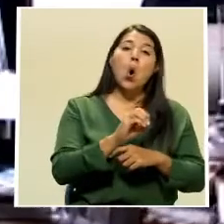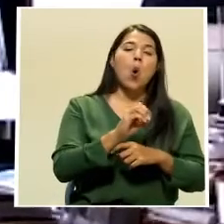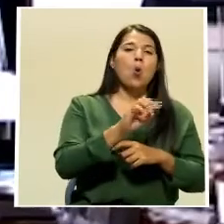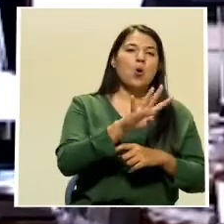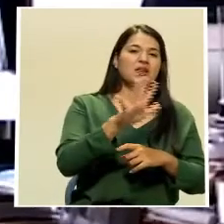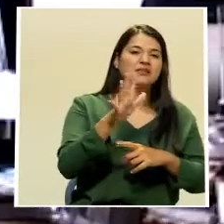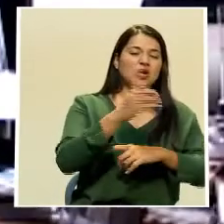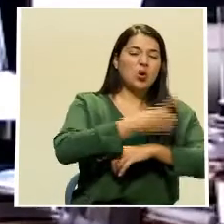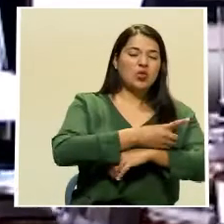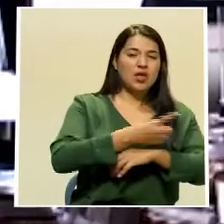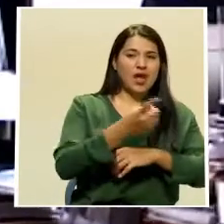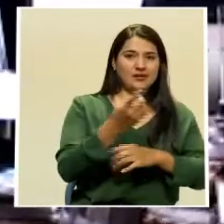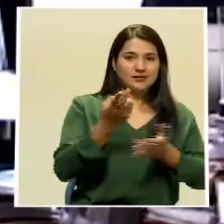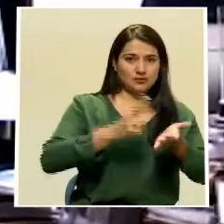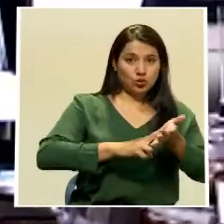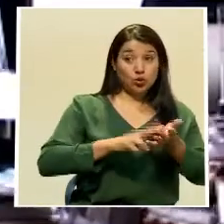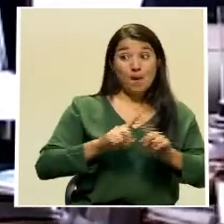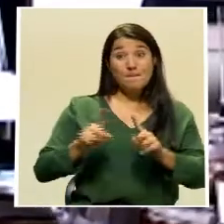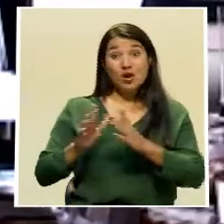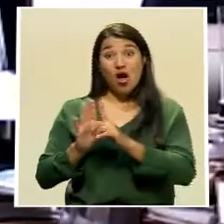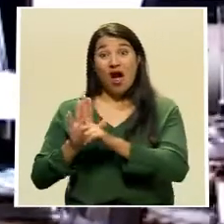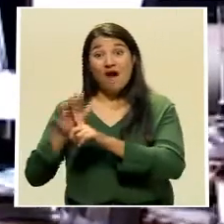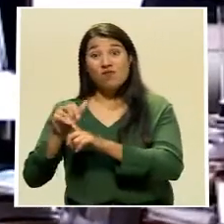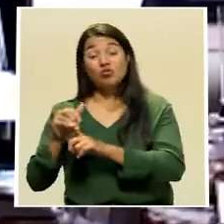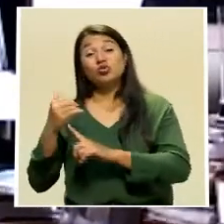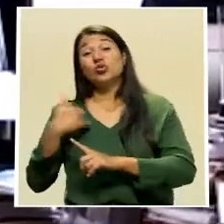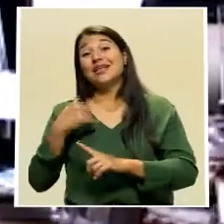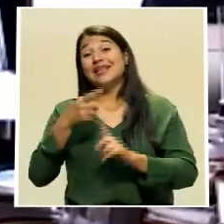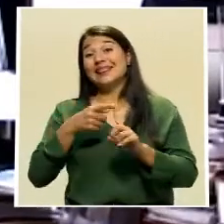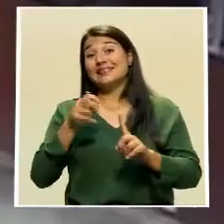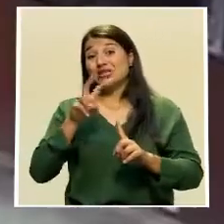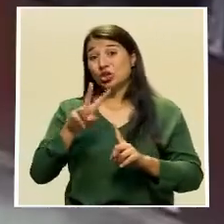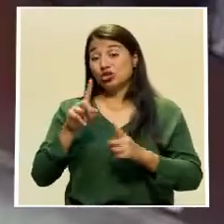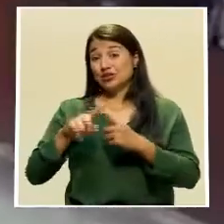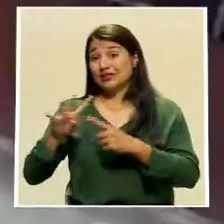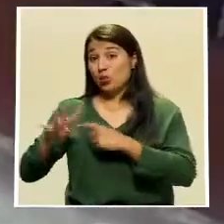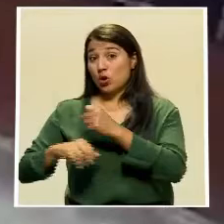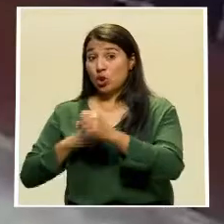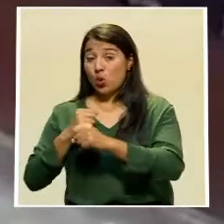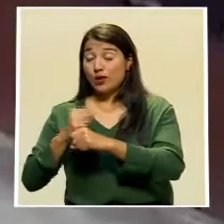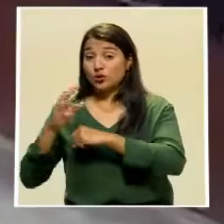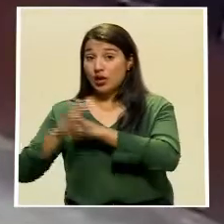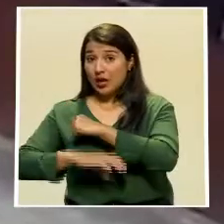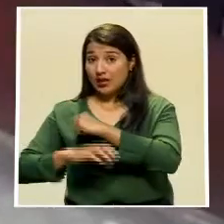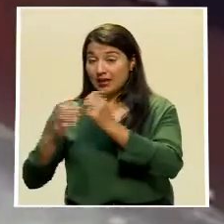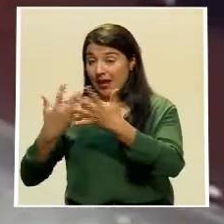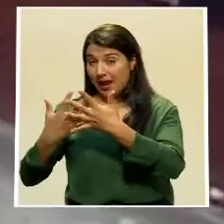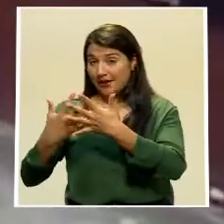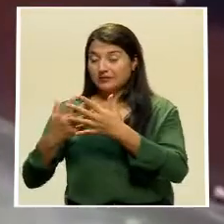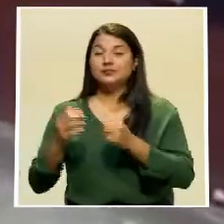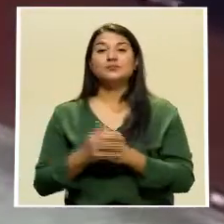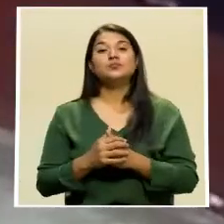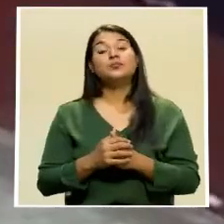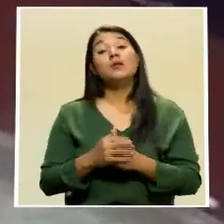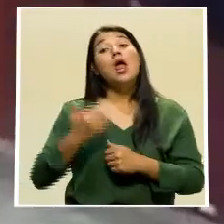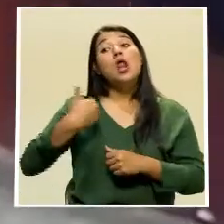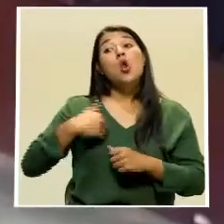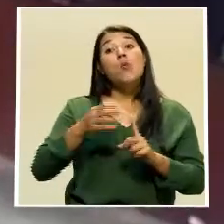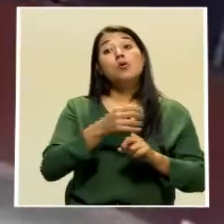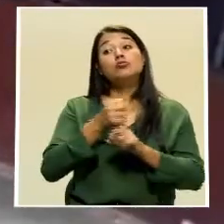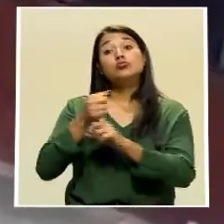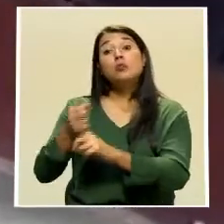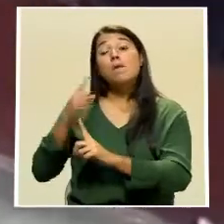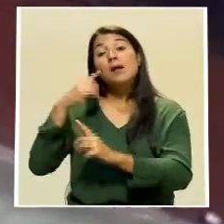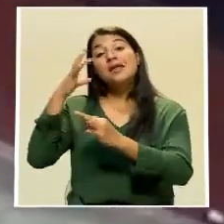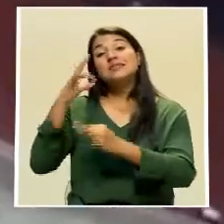el abuso sexual tiene una pena que va de 2 a 4 años. El hombre fue remitido a la Fiscalía para que definan su